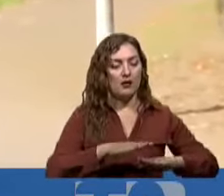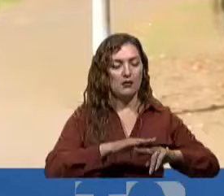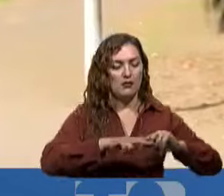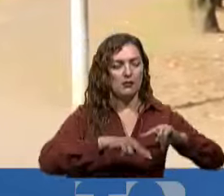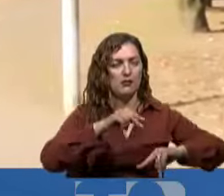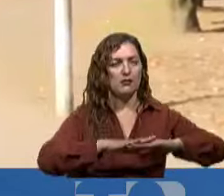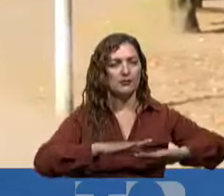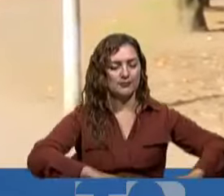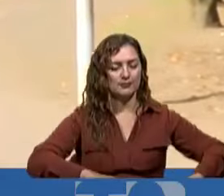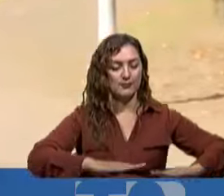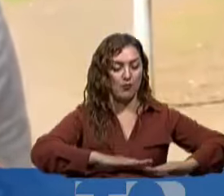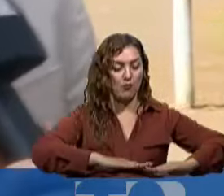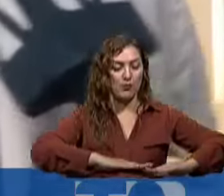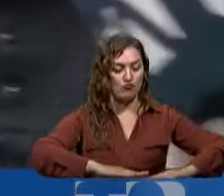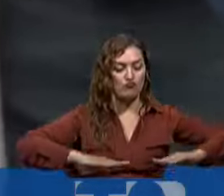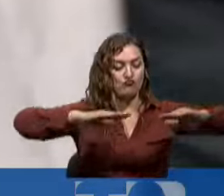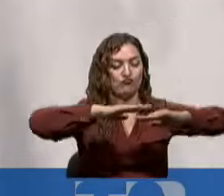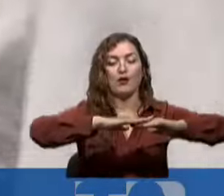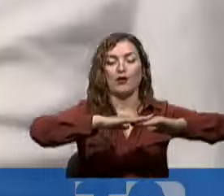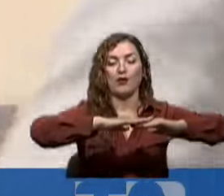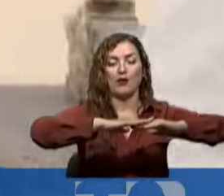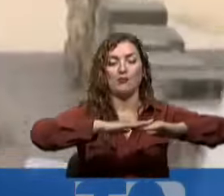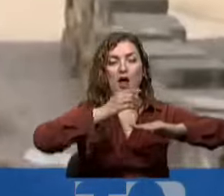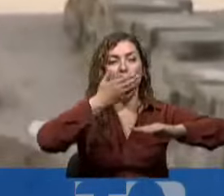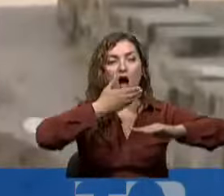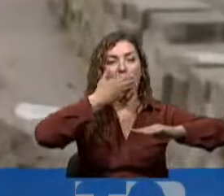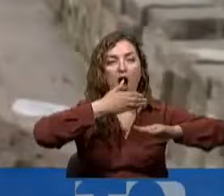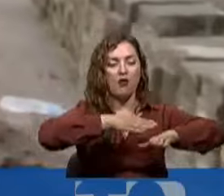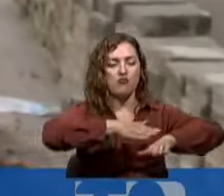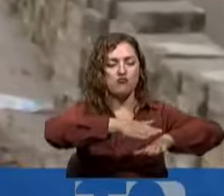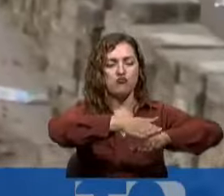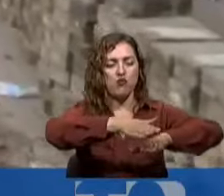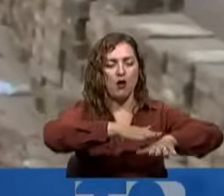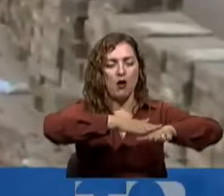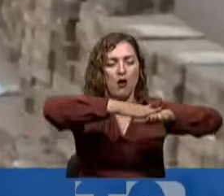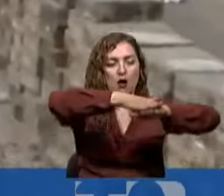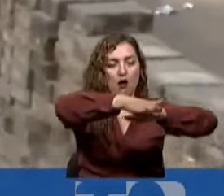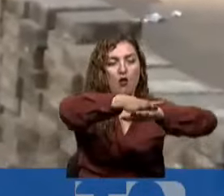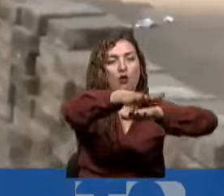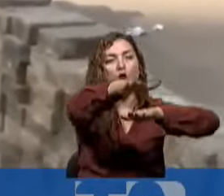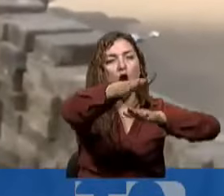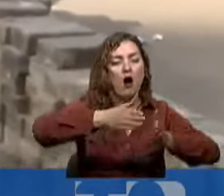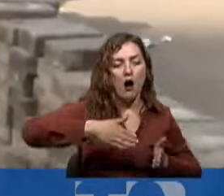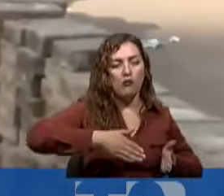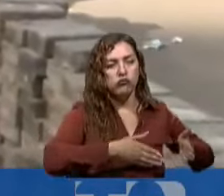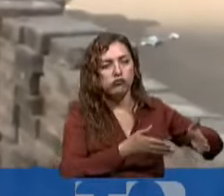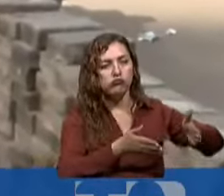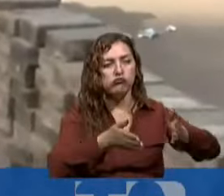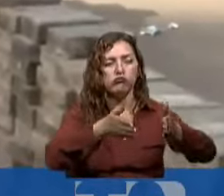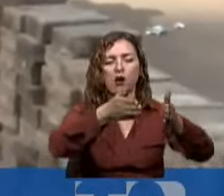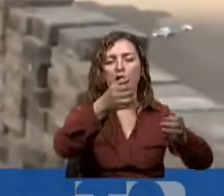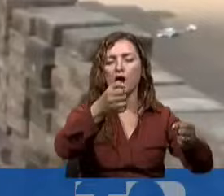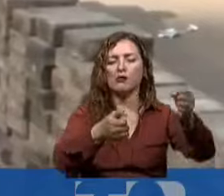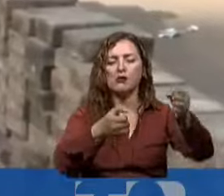decir, hacemos una intervención en la cual se coloca asfalto a nivel de acera con la finalidad de hacer una pacificación vial a los vehículos y